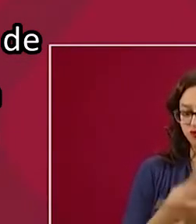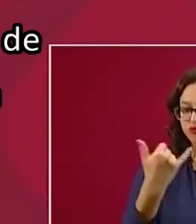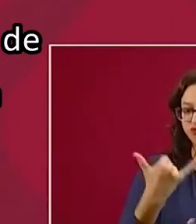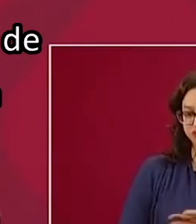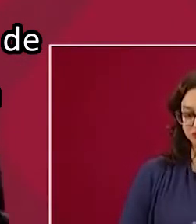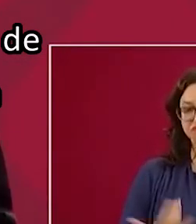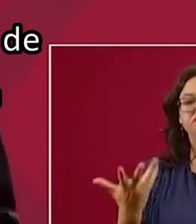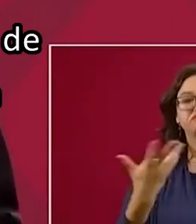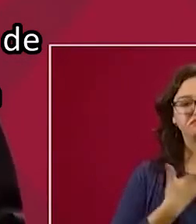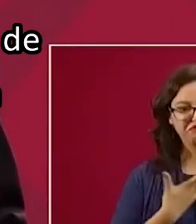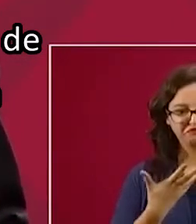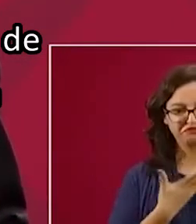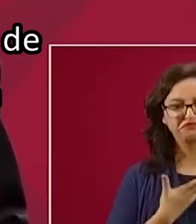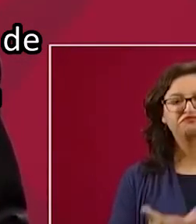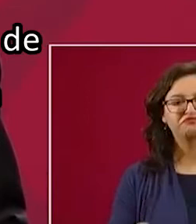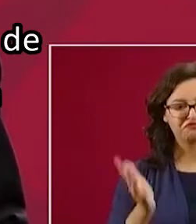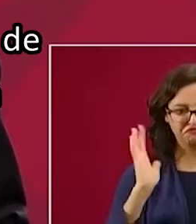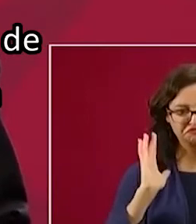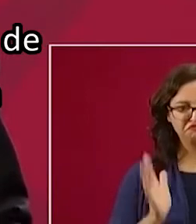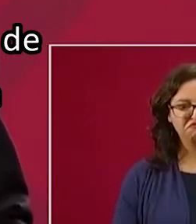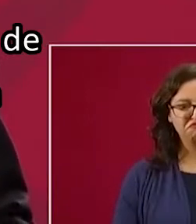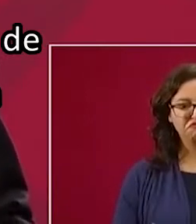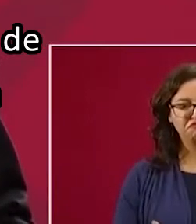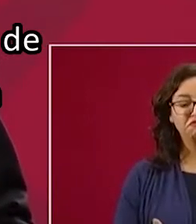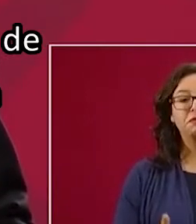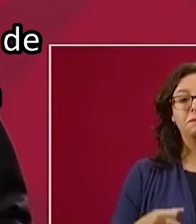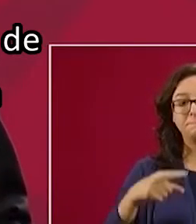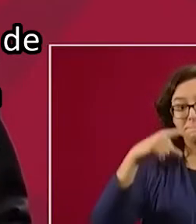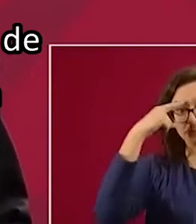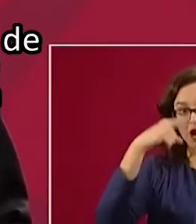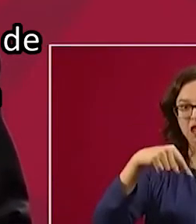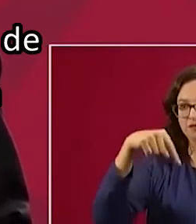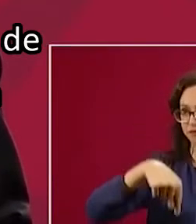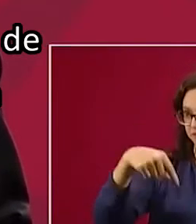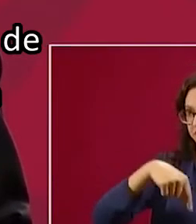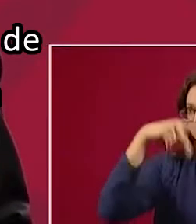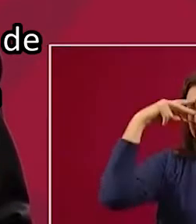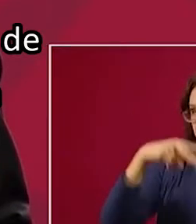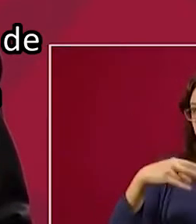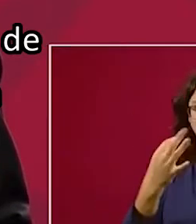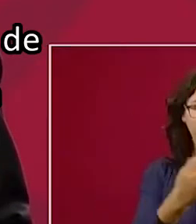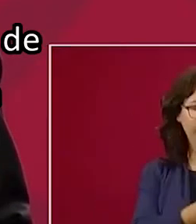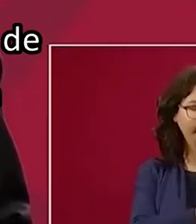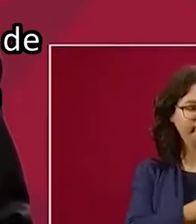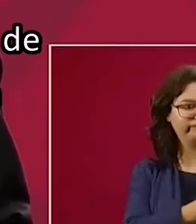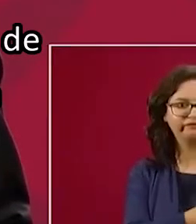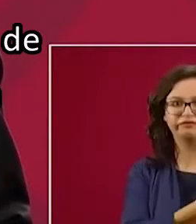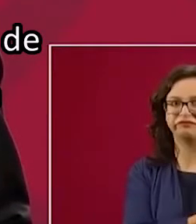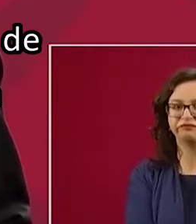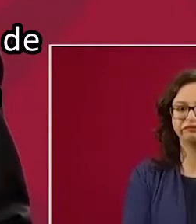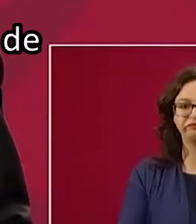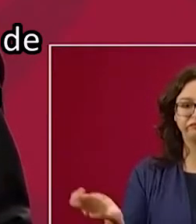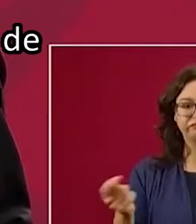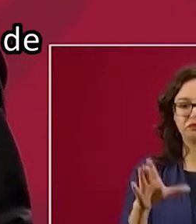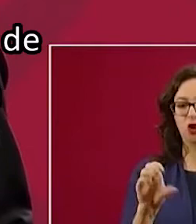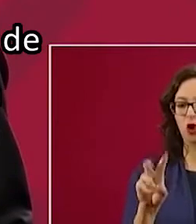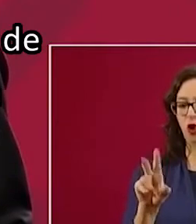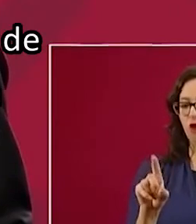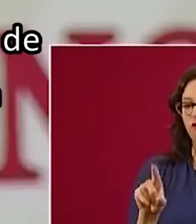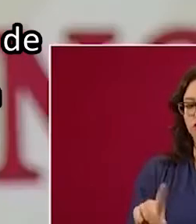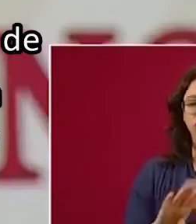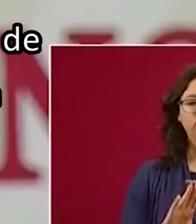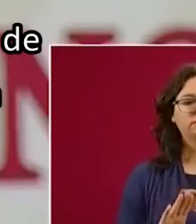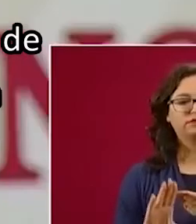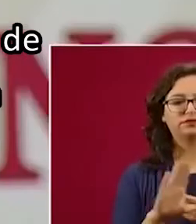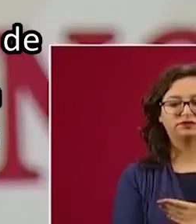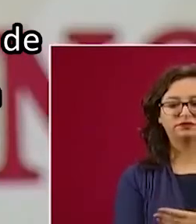se asoció con el laboratorio AstraZeneca y la Universidad de Oxford para la producción y distribución de una vacuna. Al respecto, el